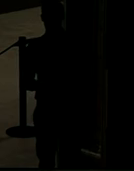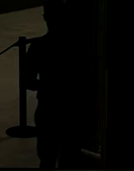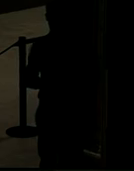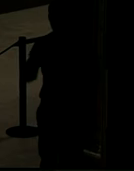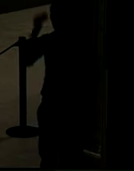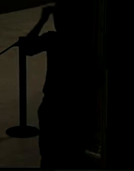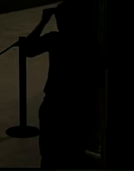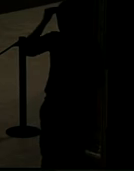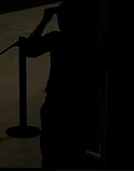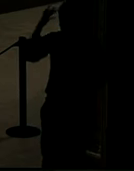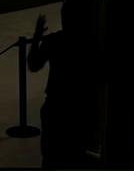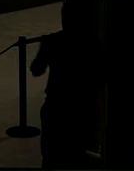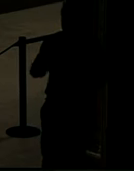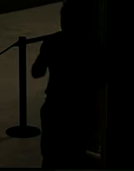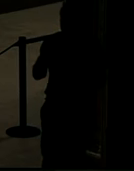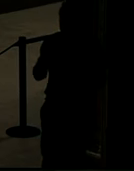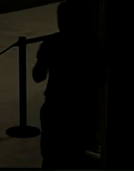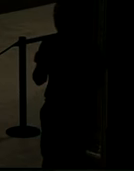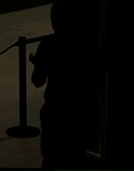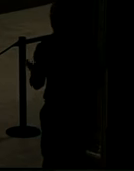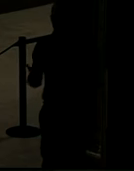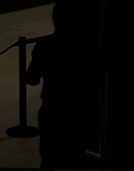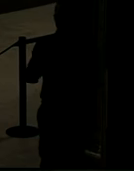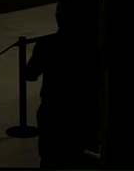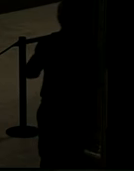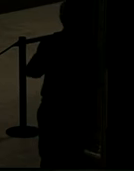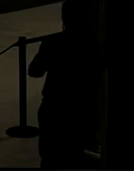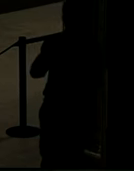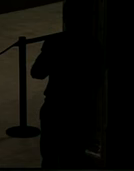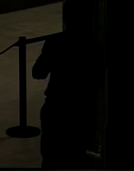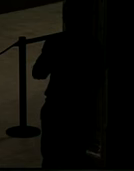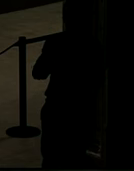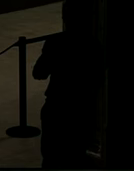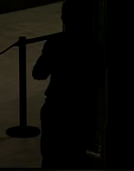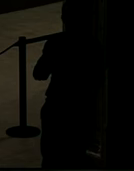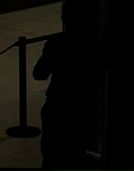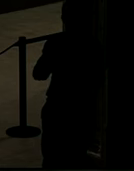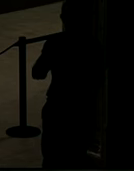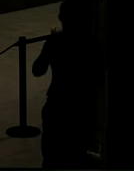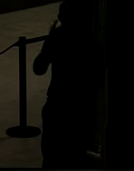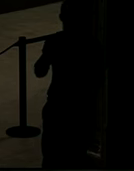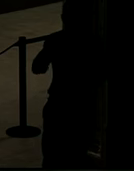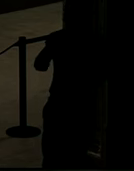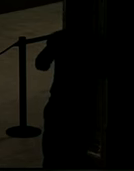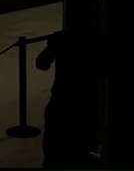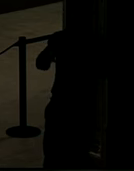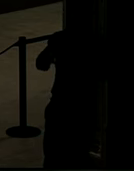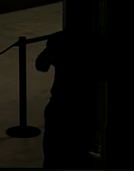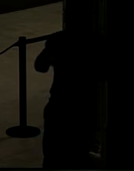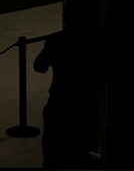Yo creo que esto hay que tomárselo un poco con deportividad. Igual es que no podemos tener hijos.